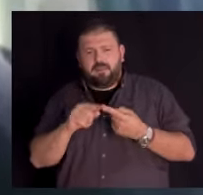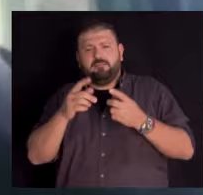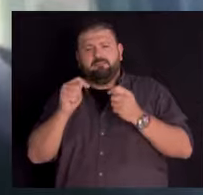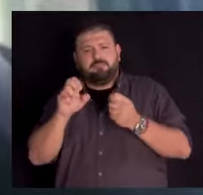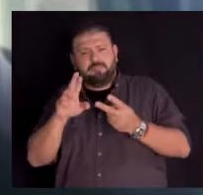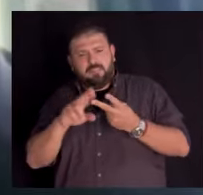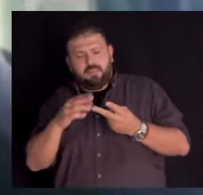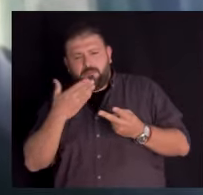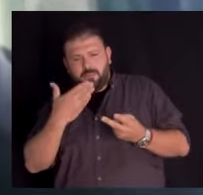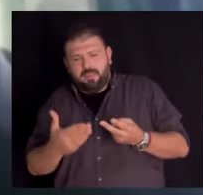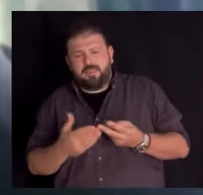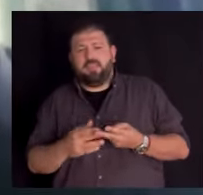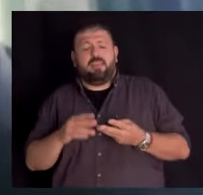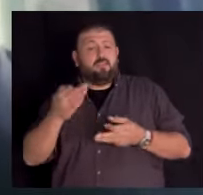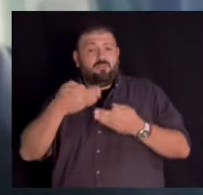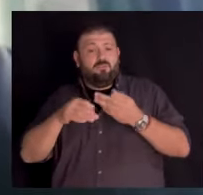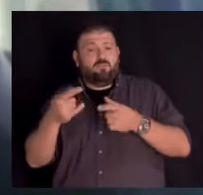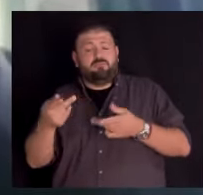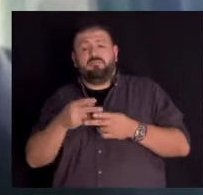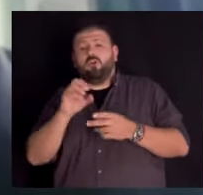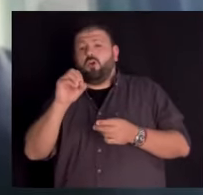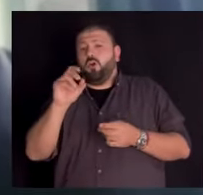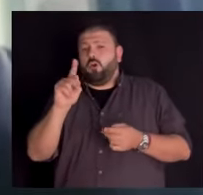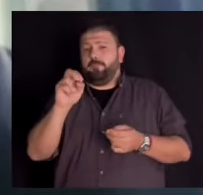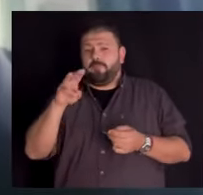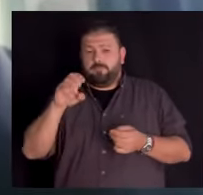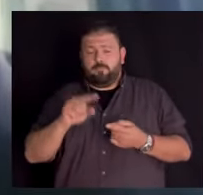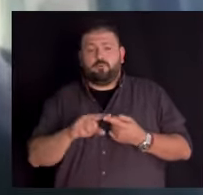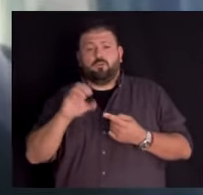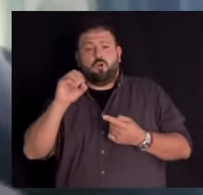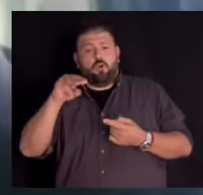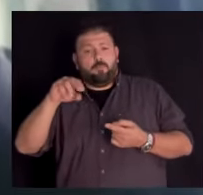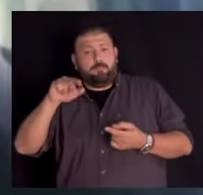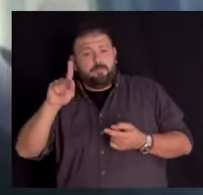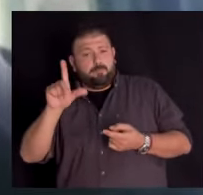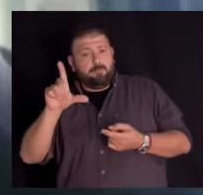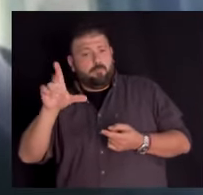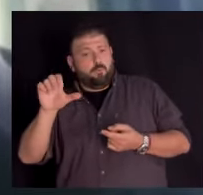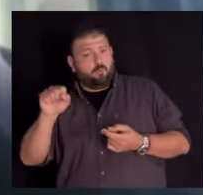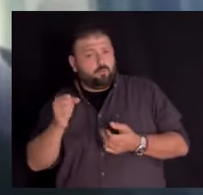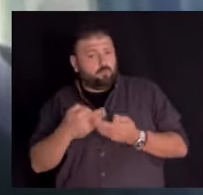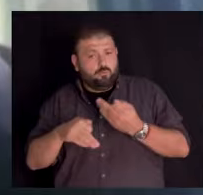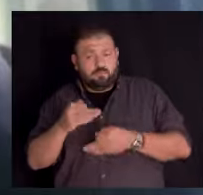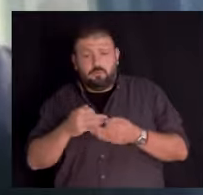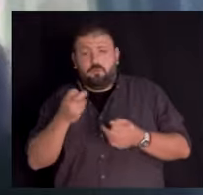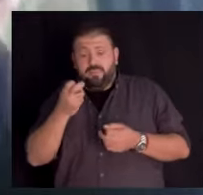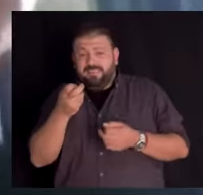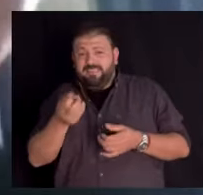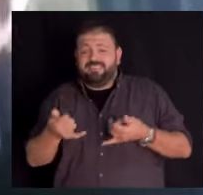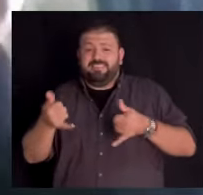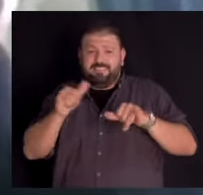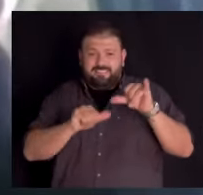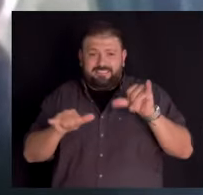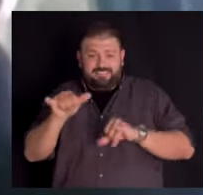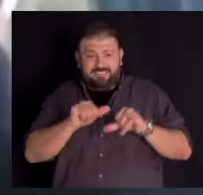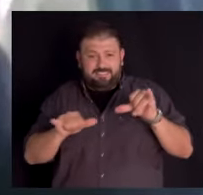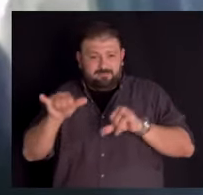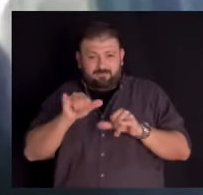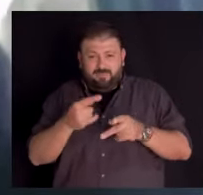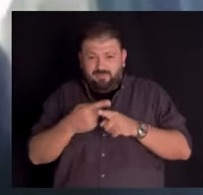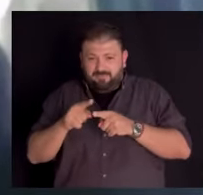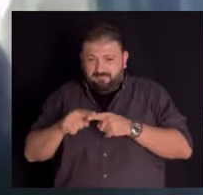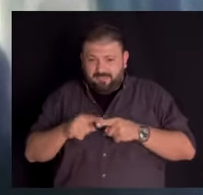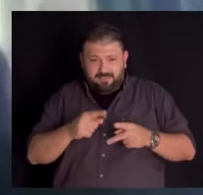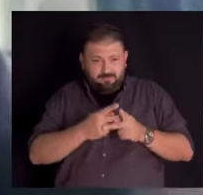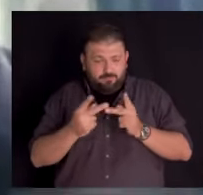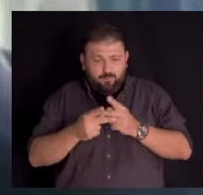o paquete alemán, con el Optimus y el OmniPlus. Con eso estamos desintoxicando, fortaleciendo el sistema